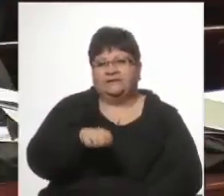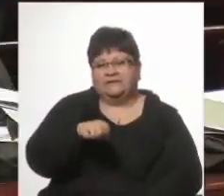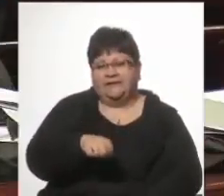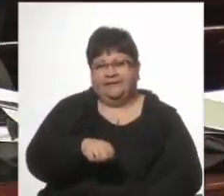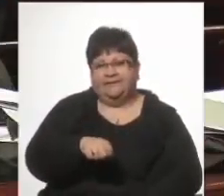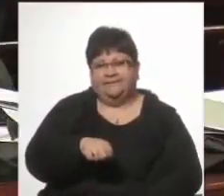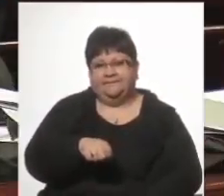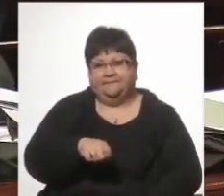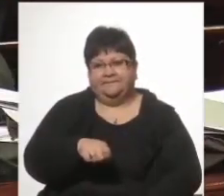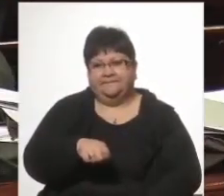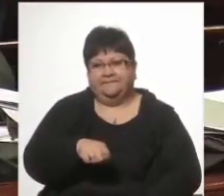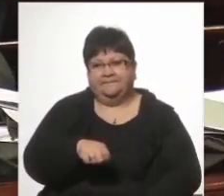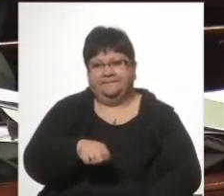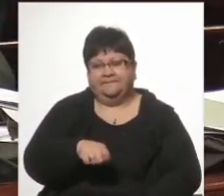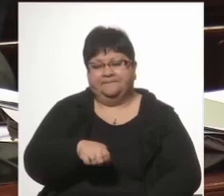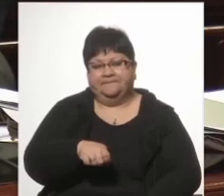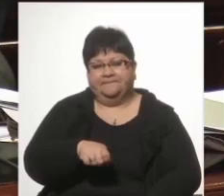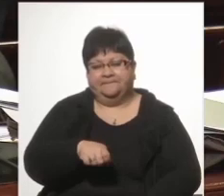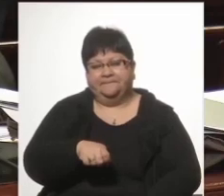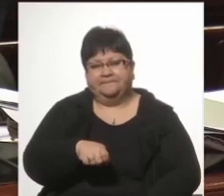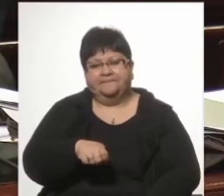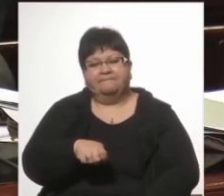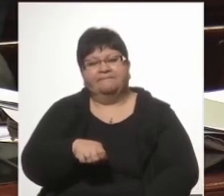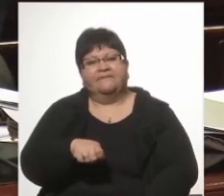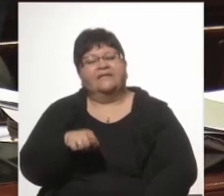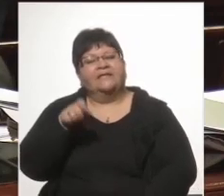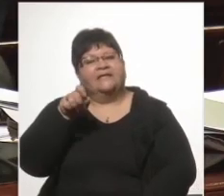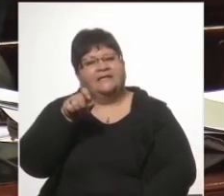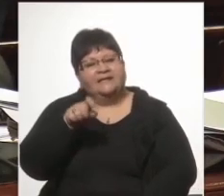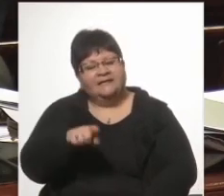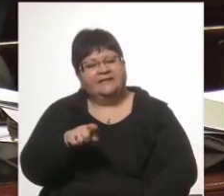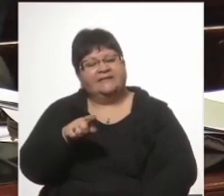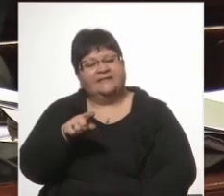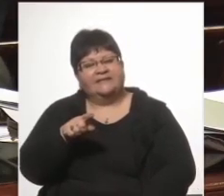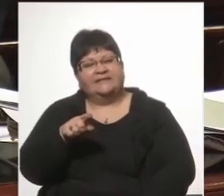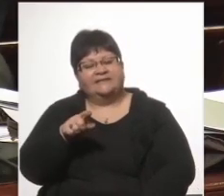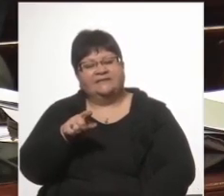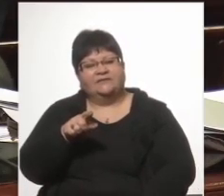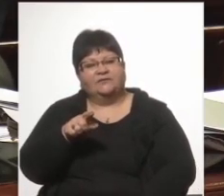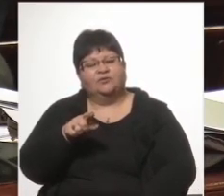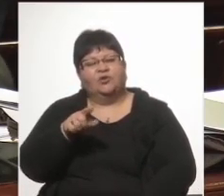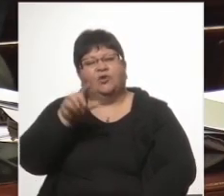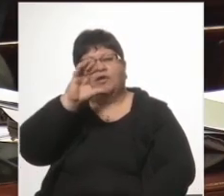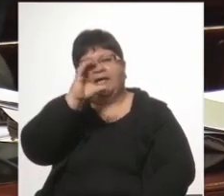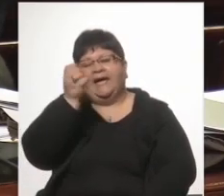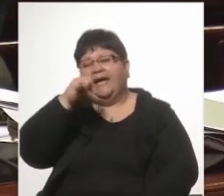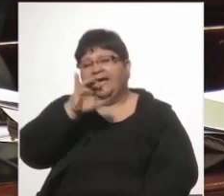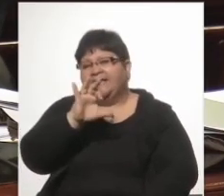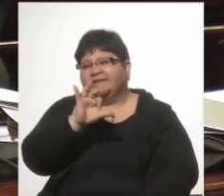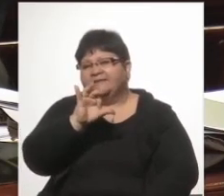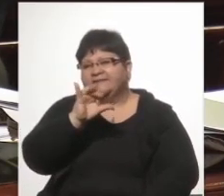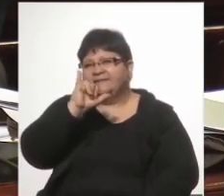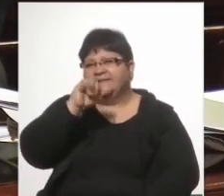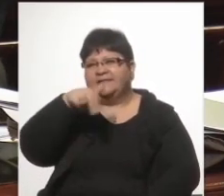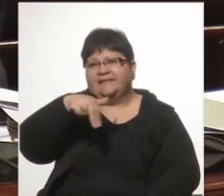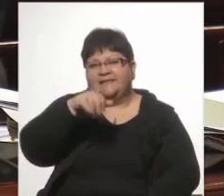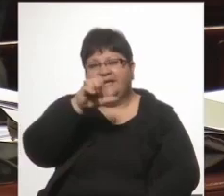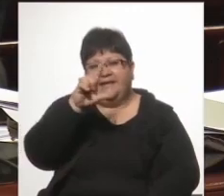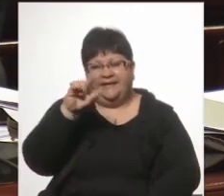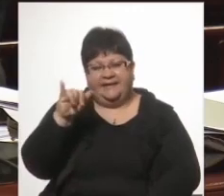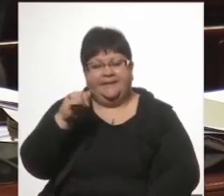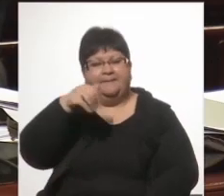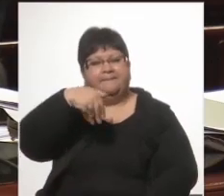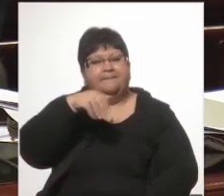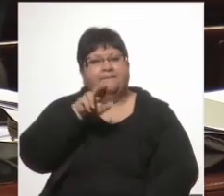Cámara. En sentido coincidente se ha expresado Casinelli Muñoz al decir, a diferencia de los particulares que pueden ser